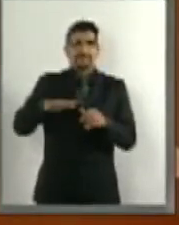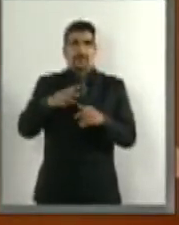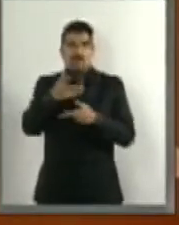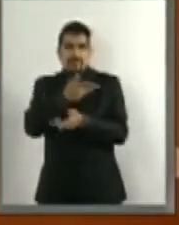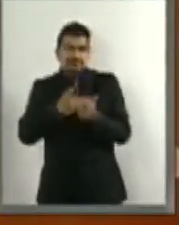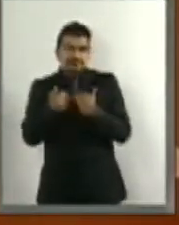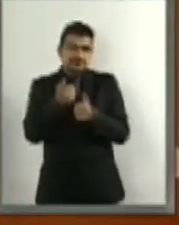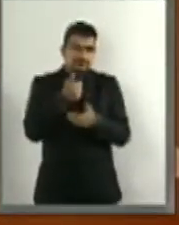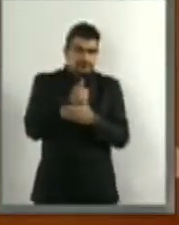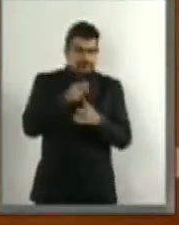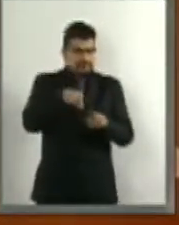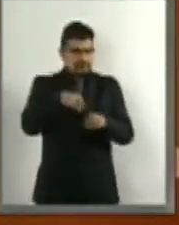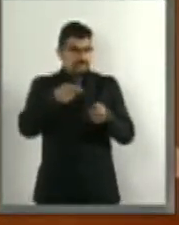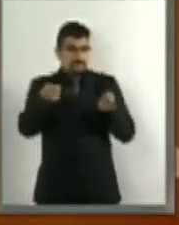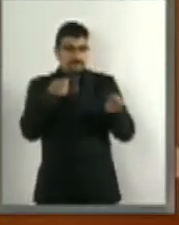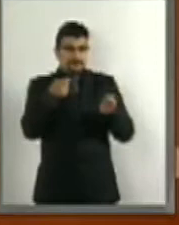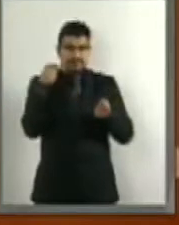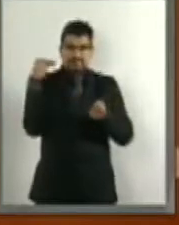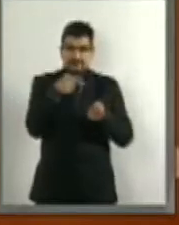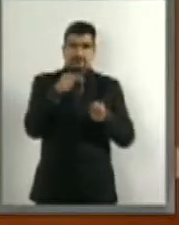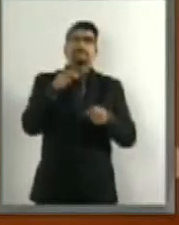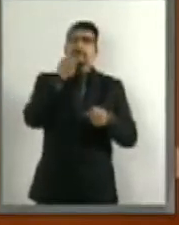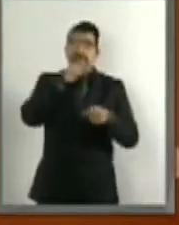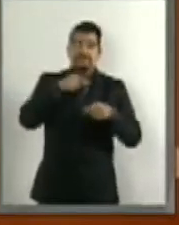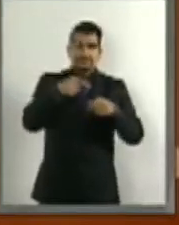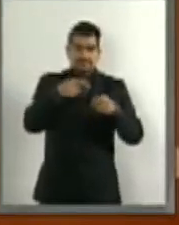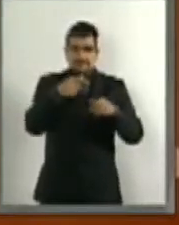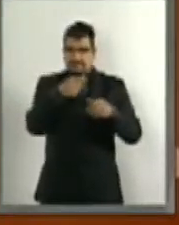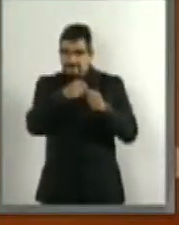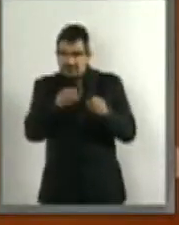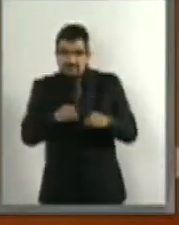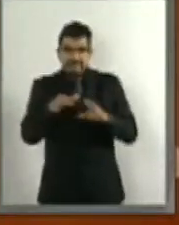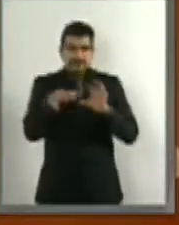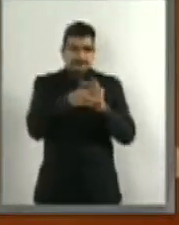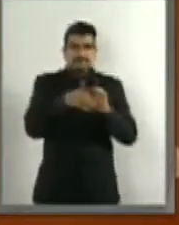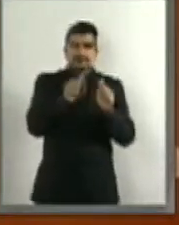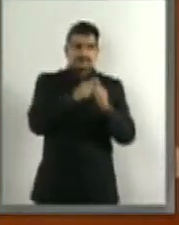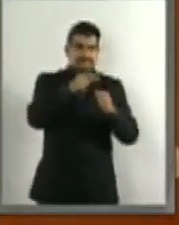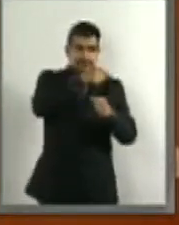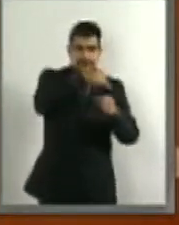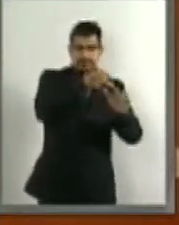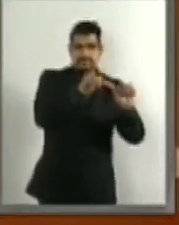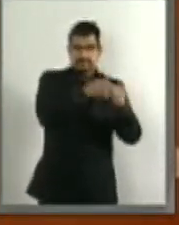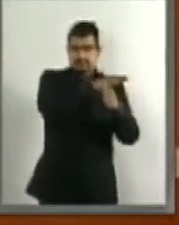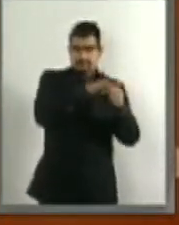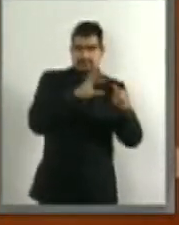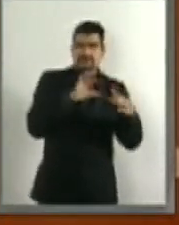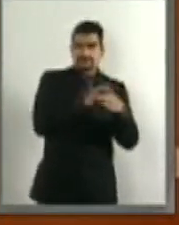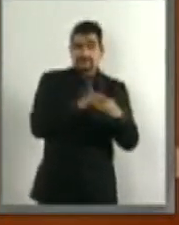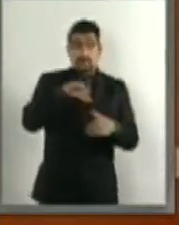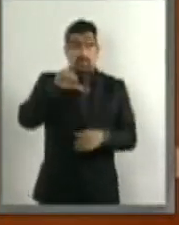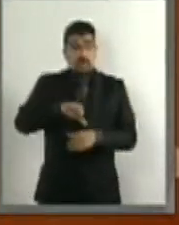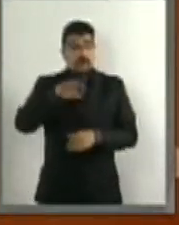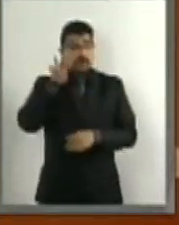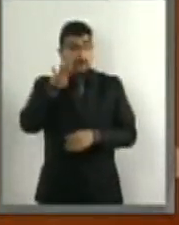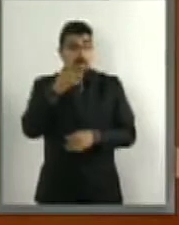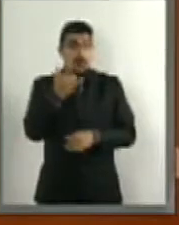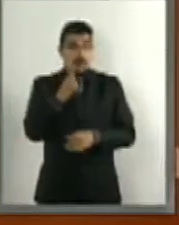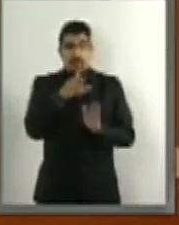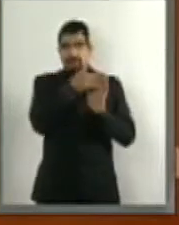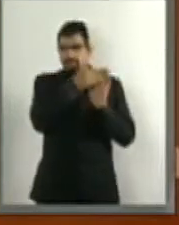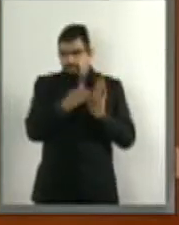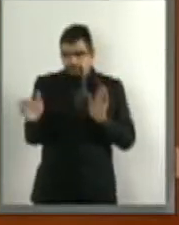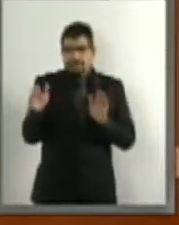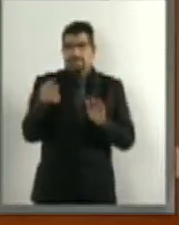quien preside también el sistema a través del órgano coordinador. Hoy, 19 de julio, el sistema entra en